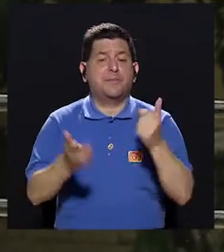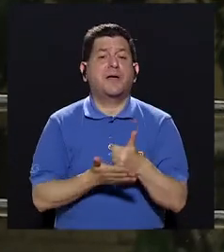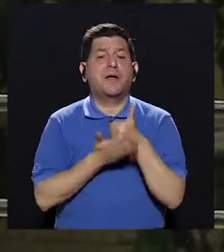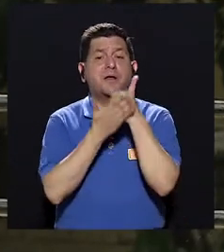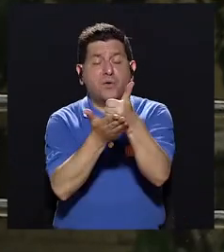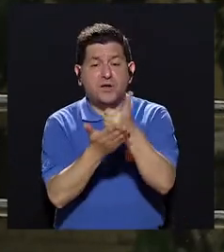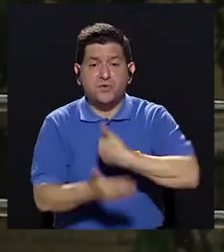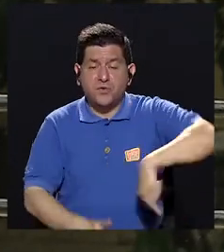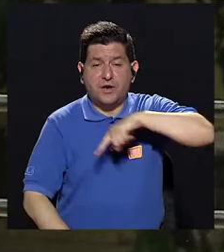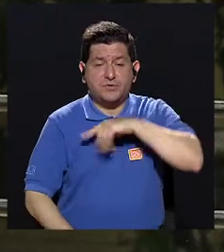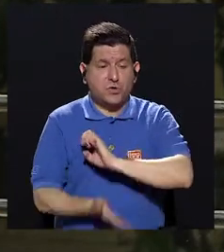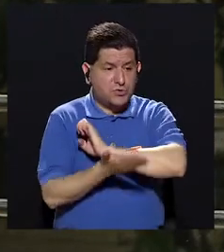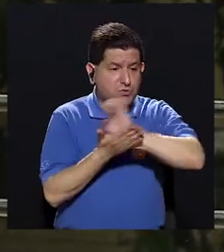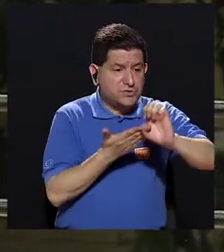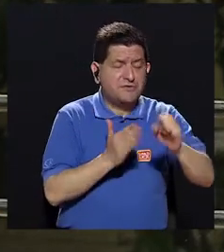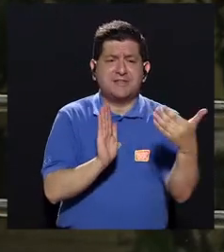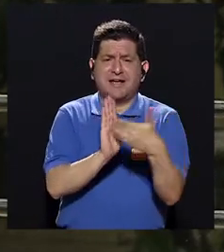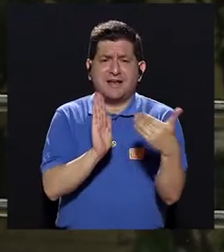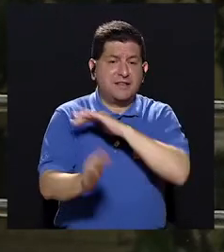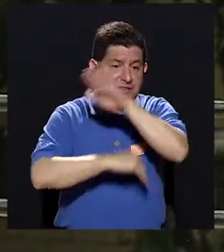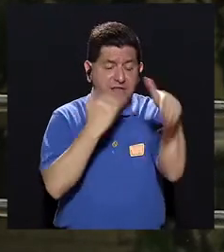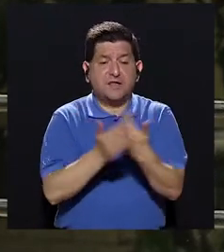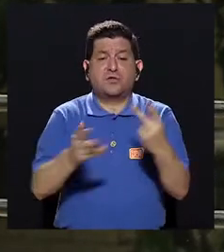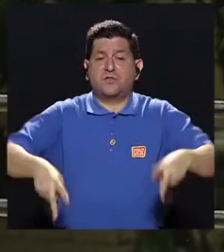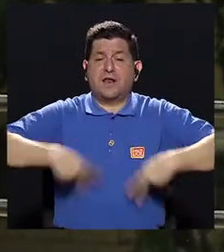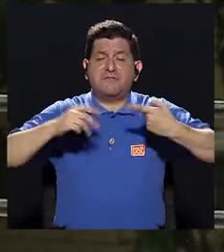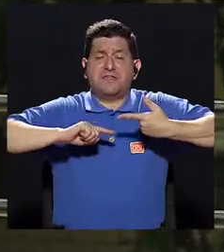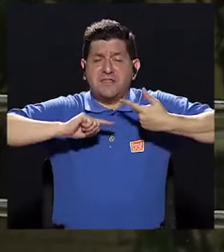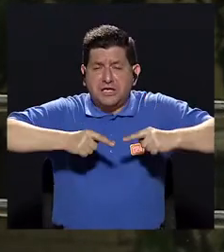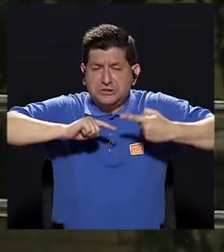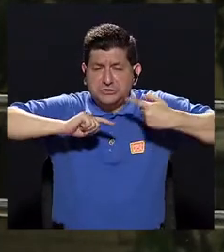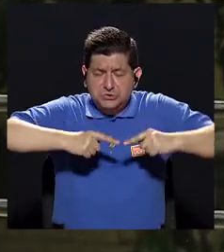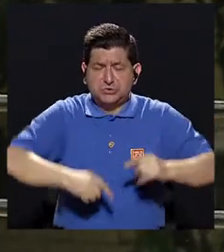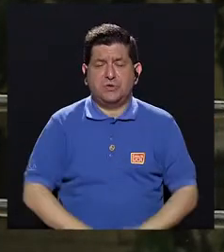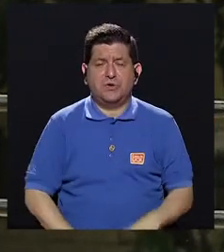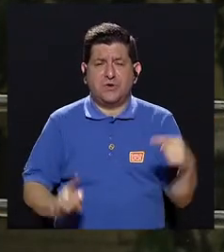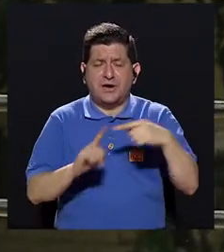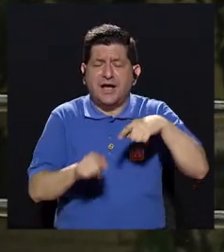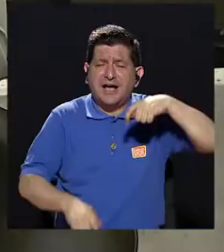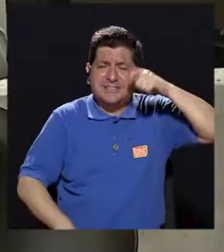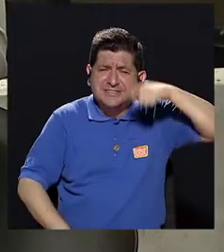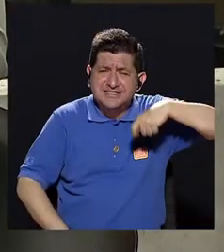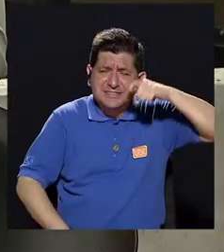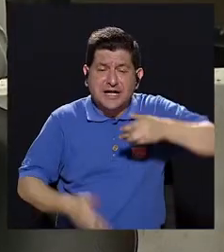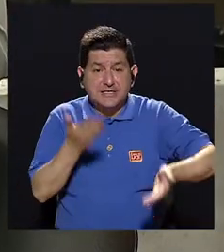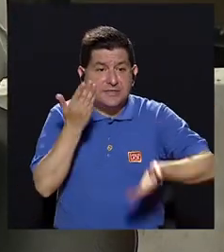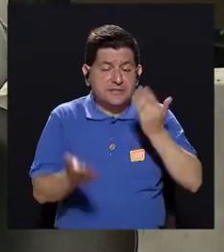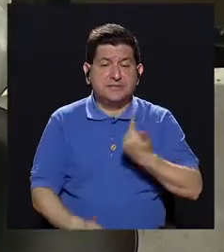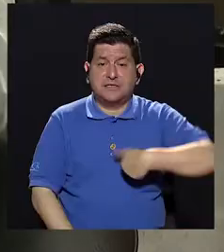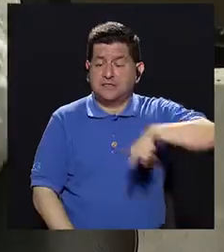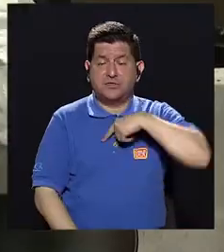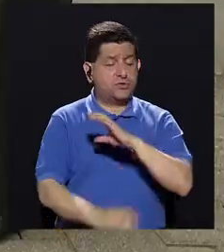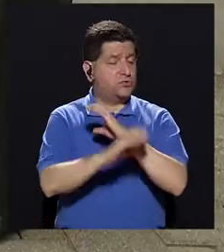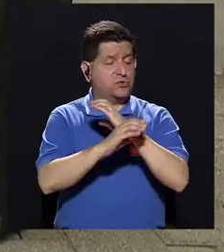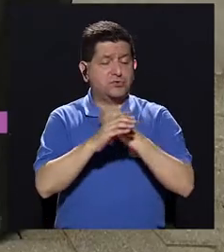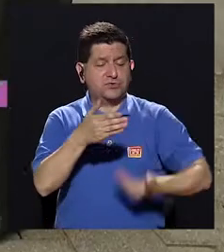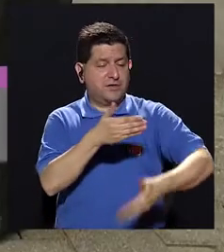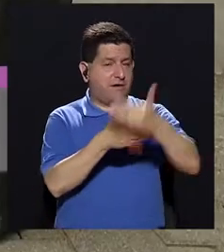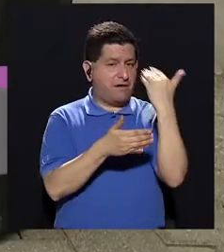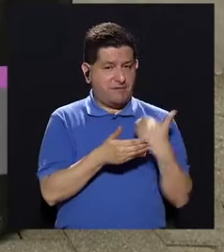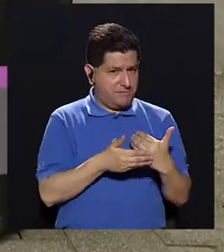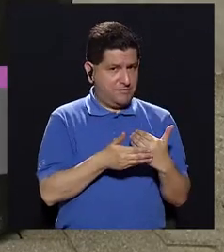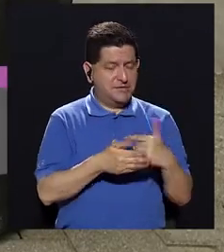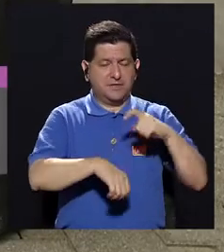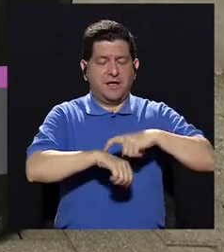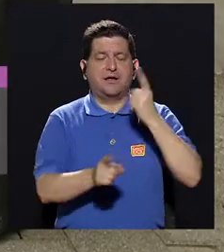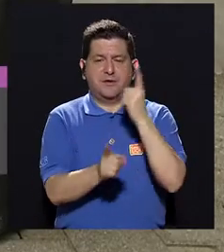pero nos van a ayudar a evitar una lesión de toda la vida, ¿verdad? Donde nos va a doler hasta lavar los dientes, cosas tan básicas por el simple hecho de que no nos cuidamos cuando podíamos